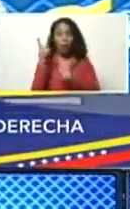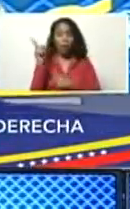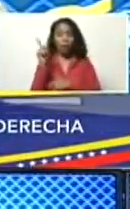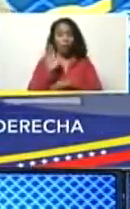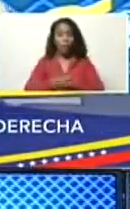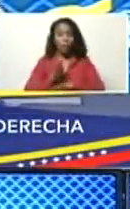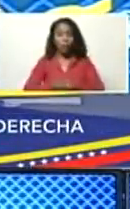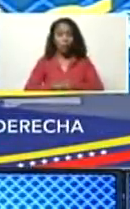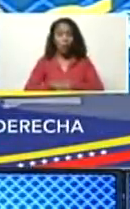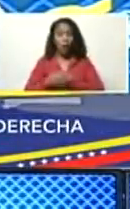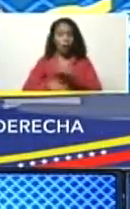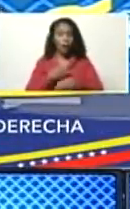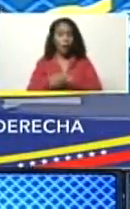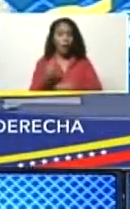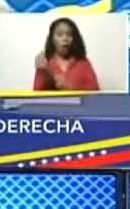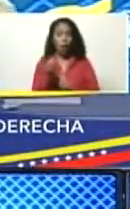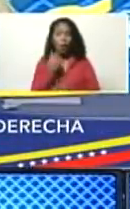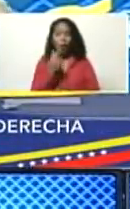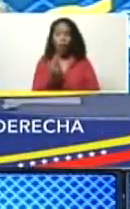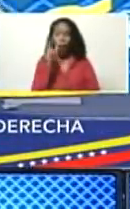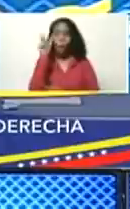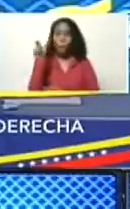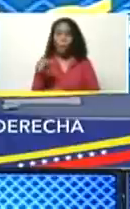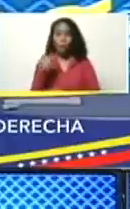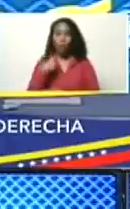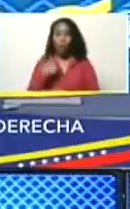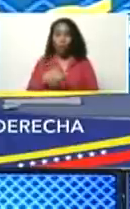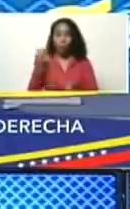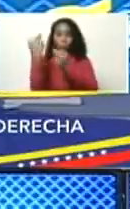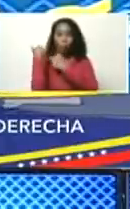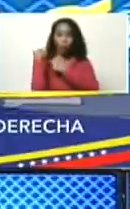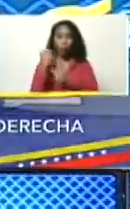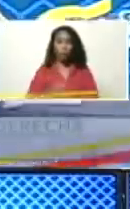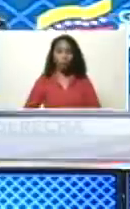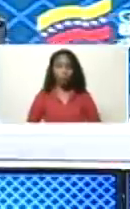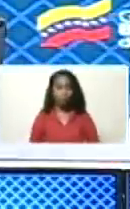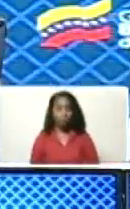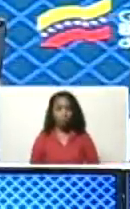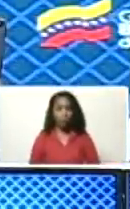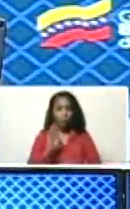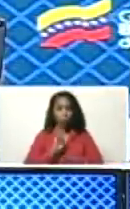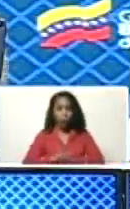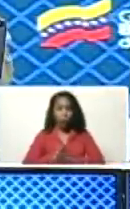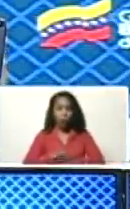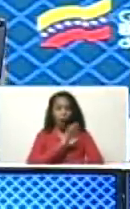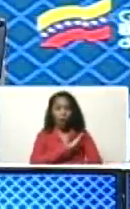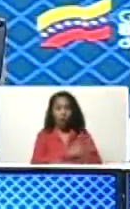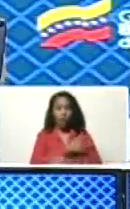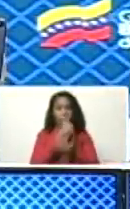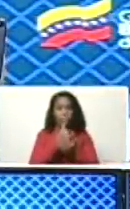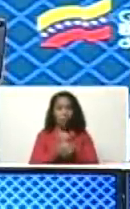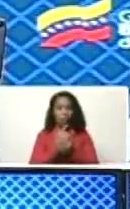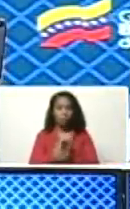sido designado, como lo dijo Carmona, he sido designado por la Fuerza Armada